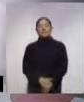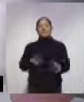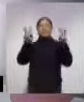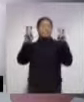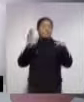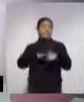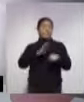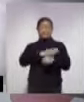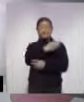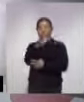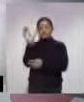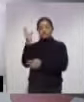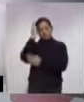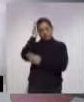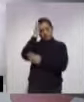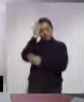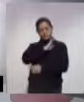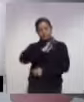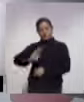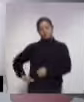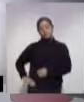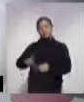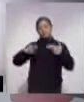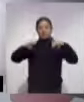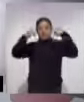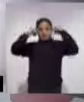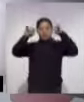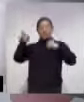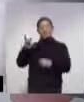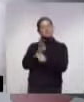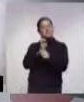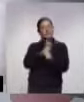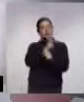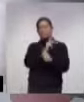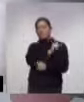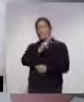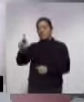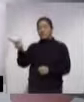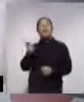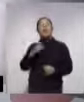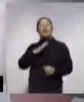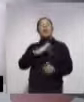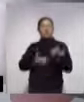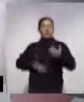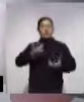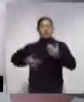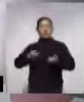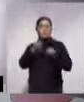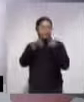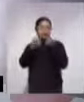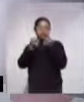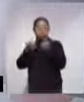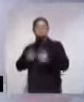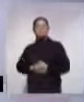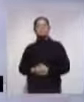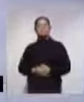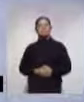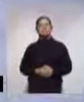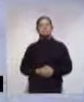temas agrícolas, autoridades municipales de Huamantla invitan a productores a realizar quemas controladas.